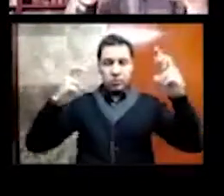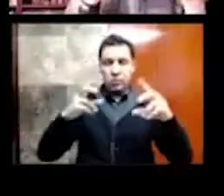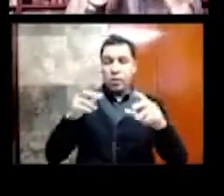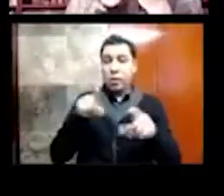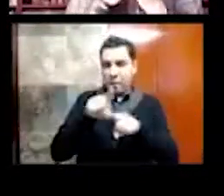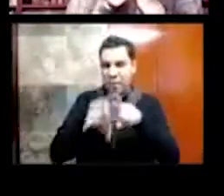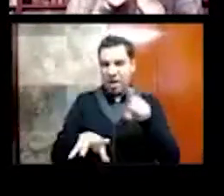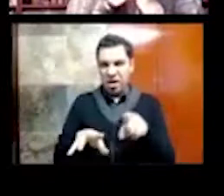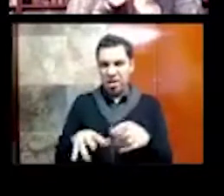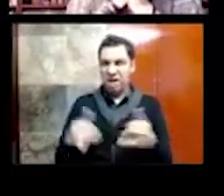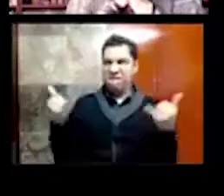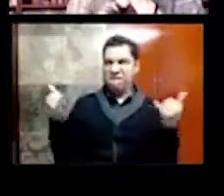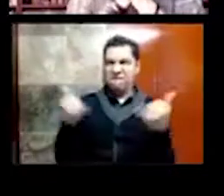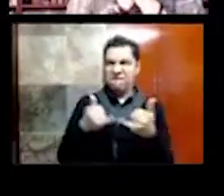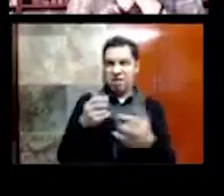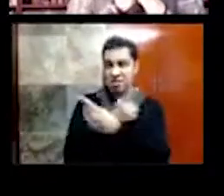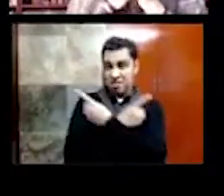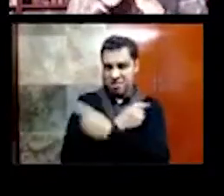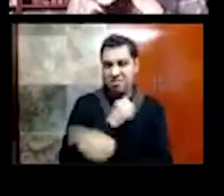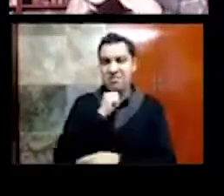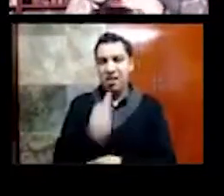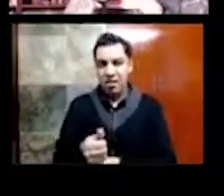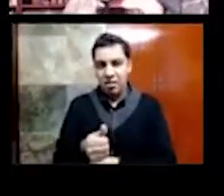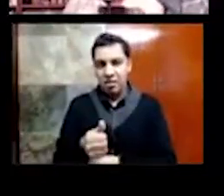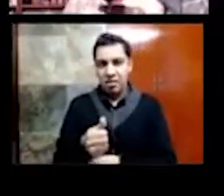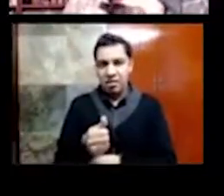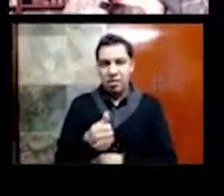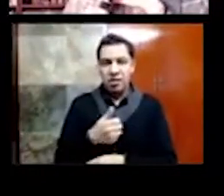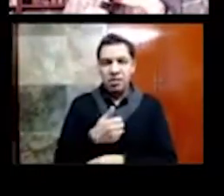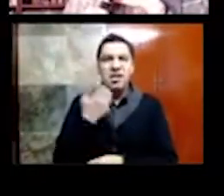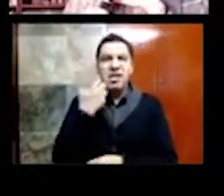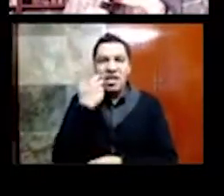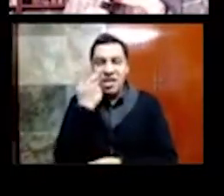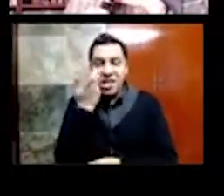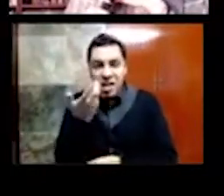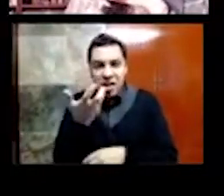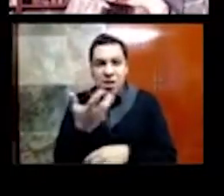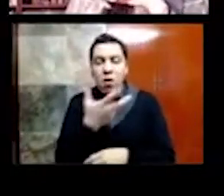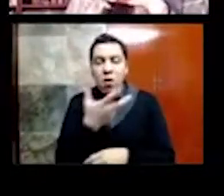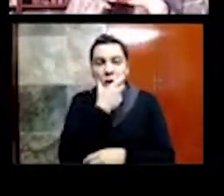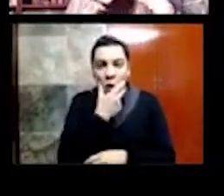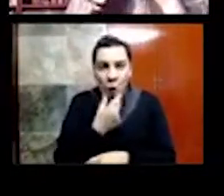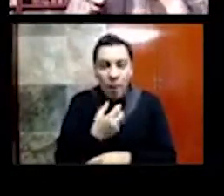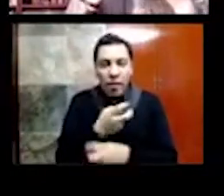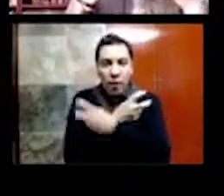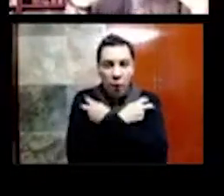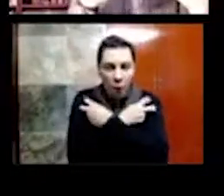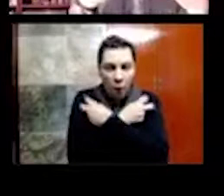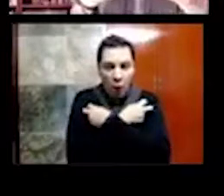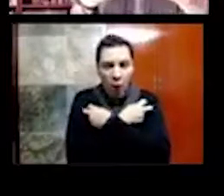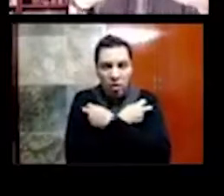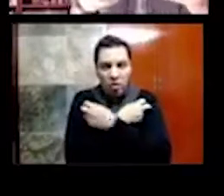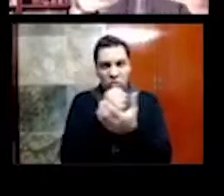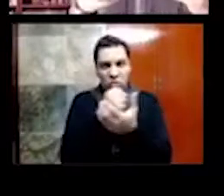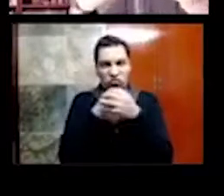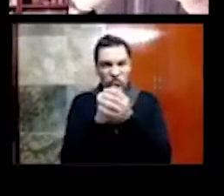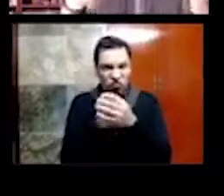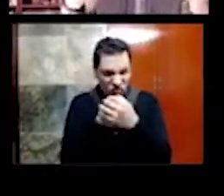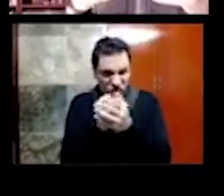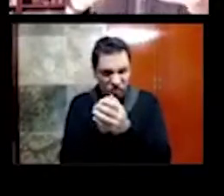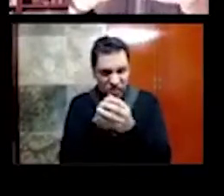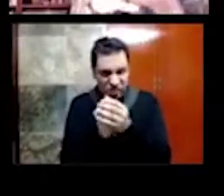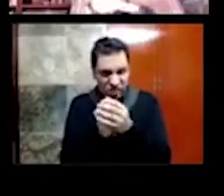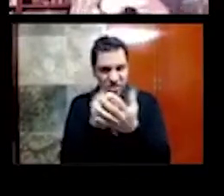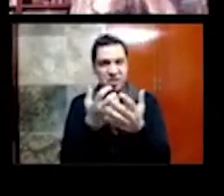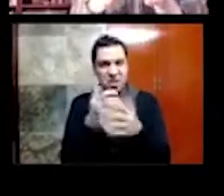hermana, decía que le gustaba devorar las pantorrillas de los hombres. Entonces, pues eso, las mujeres aztecas, ya